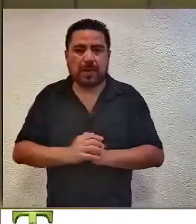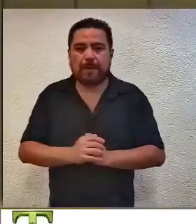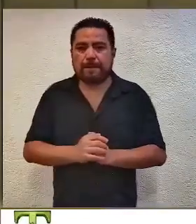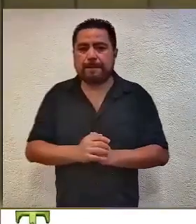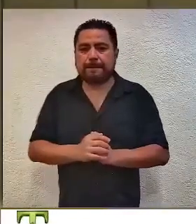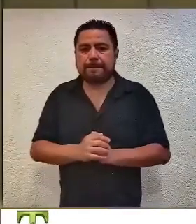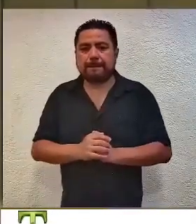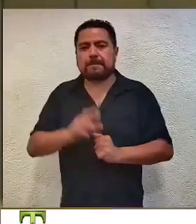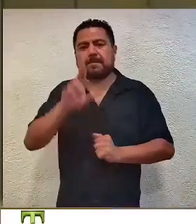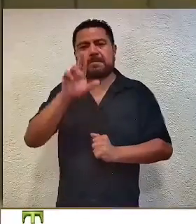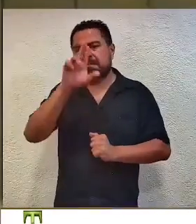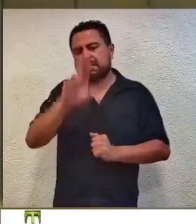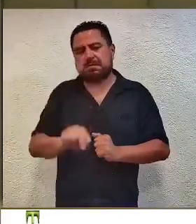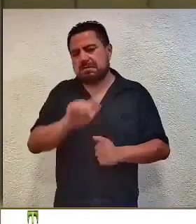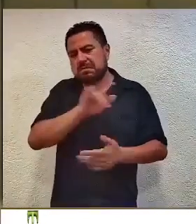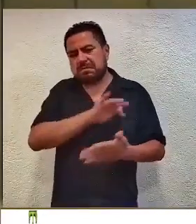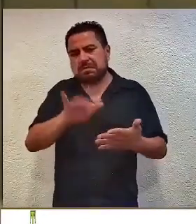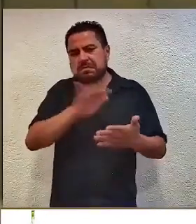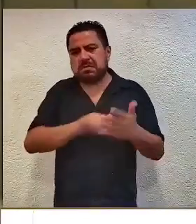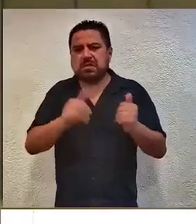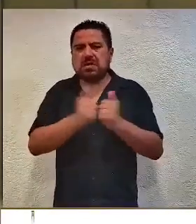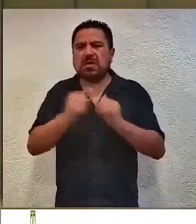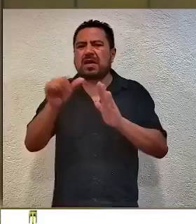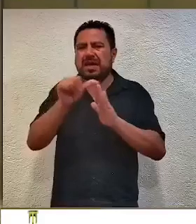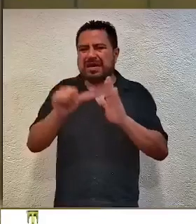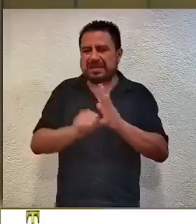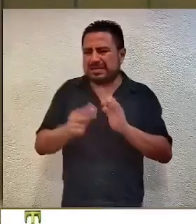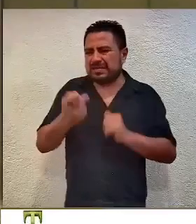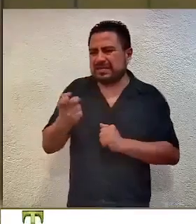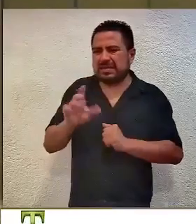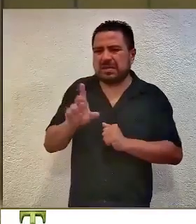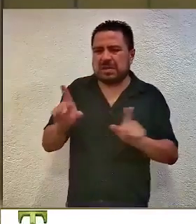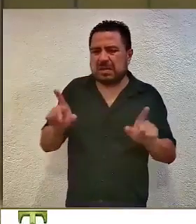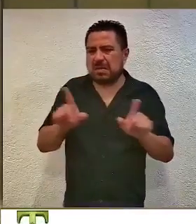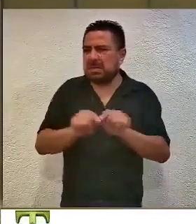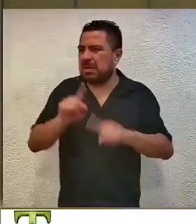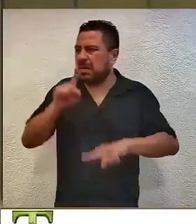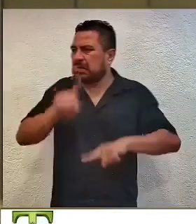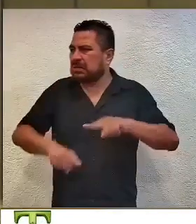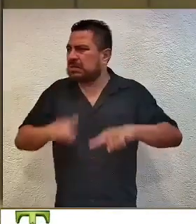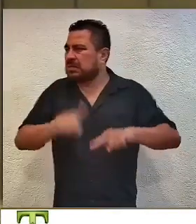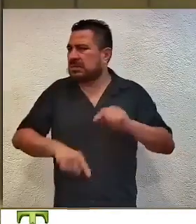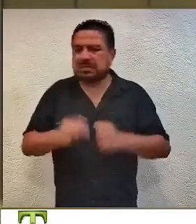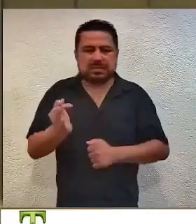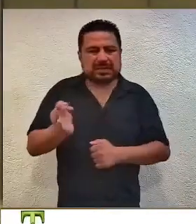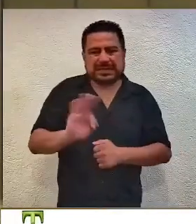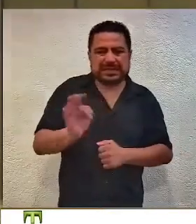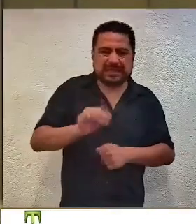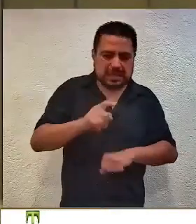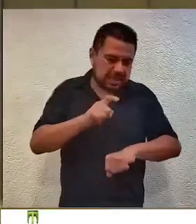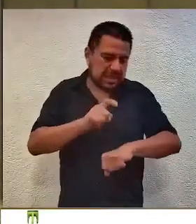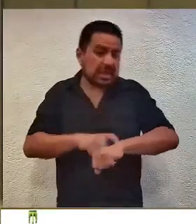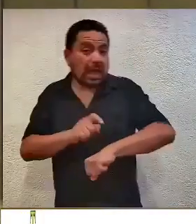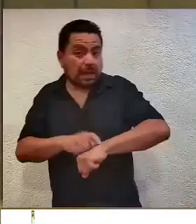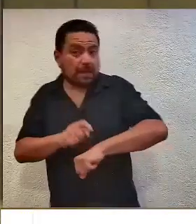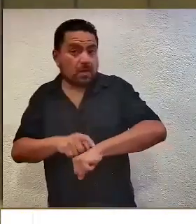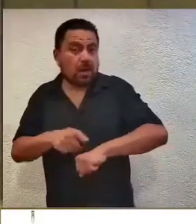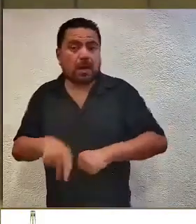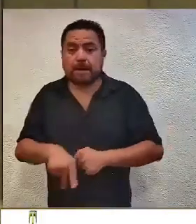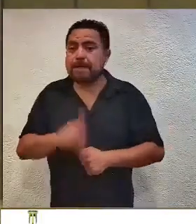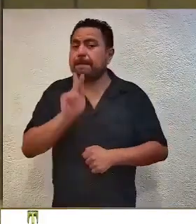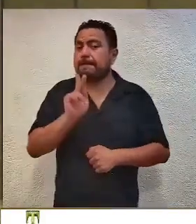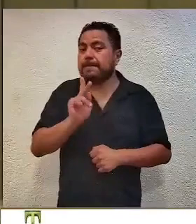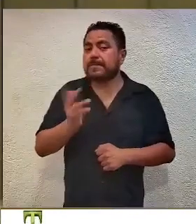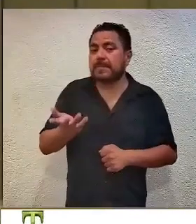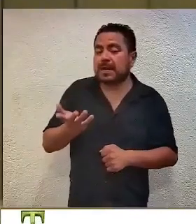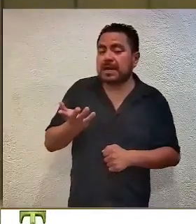Y no daré lectura a estos artículos para omitir, a lo mejor por tiempo, pero